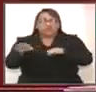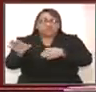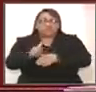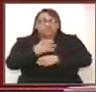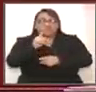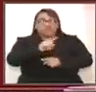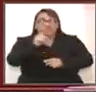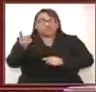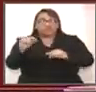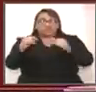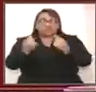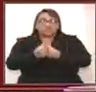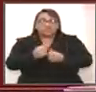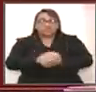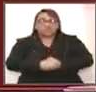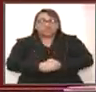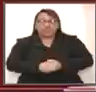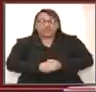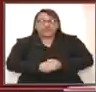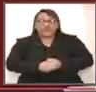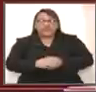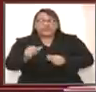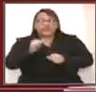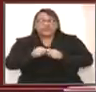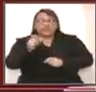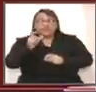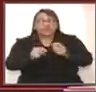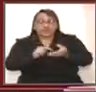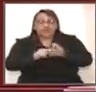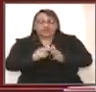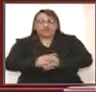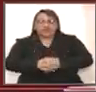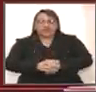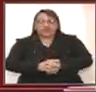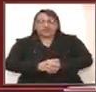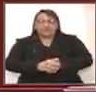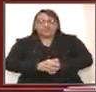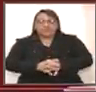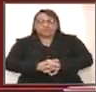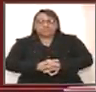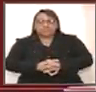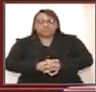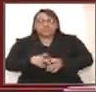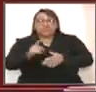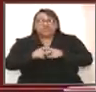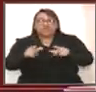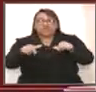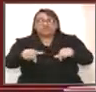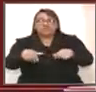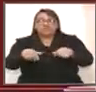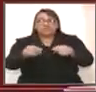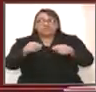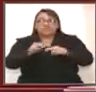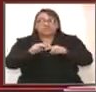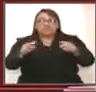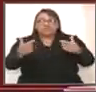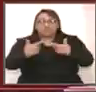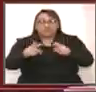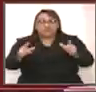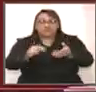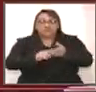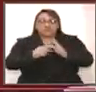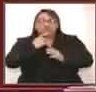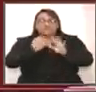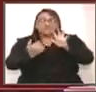entre uno y otro grupo. Y el número de personas que están en establecimiento de medio libre